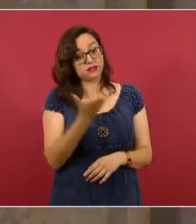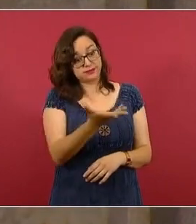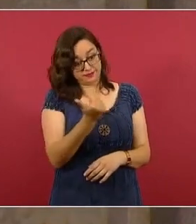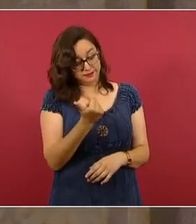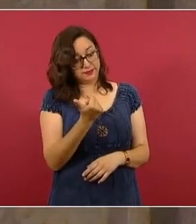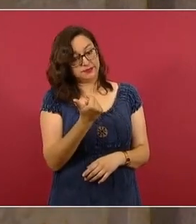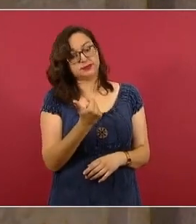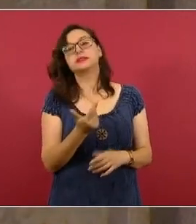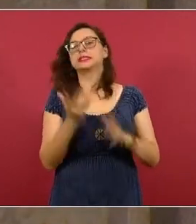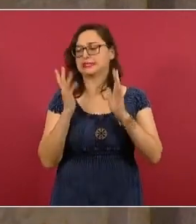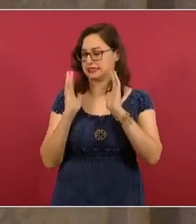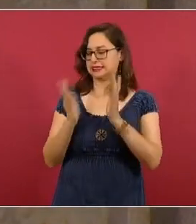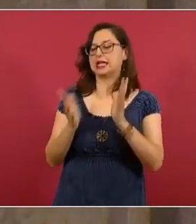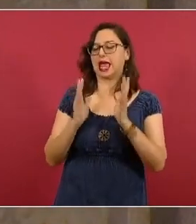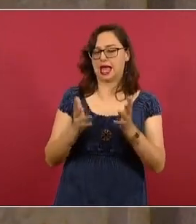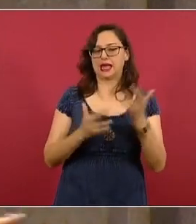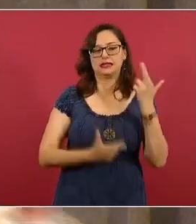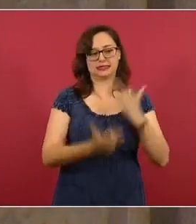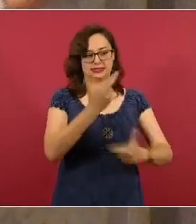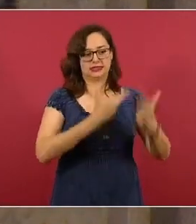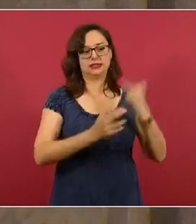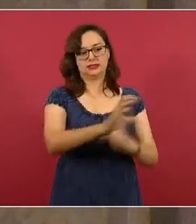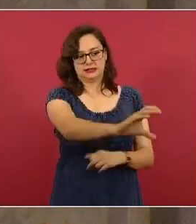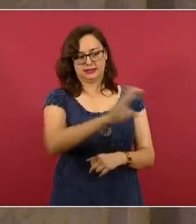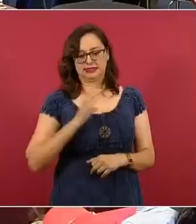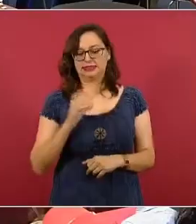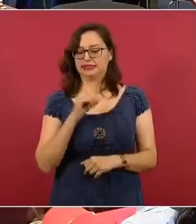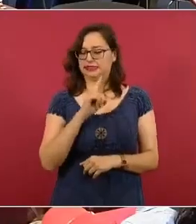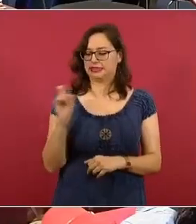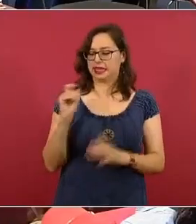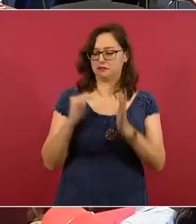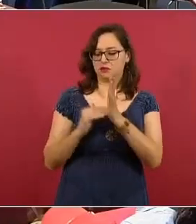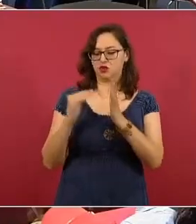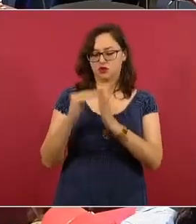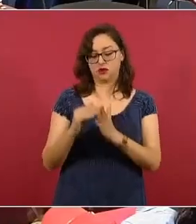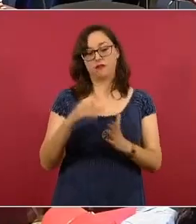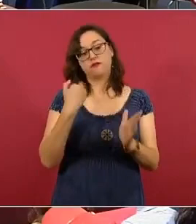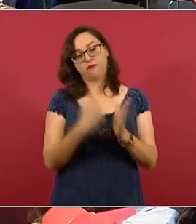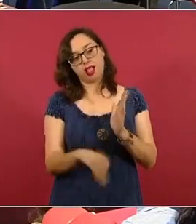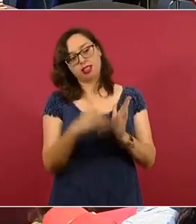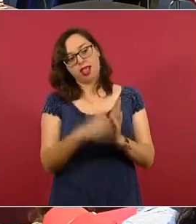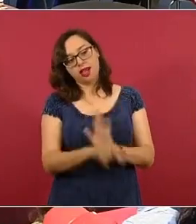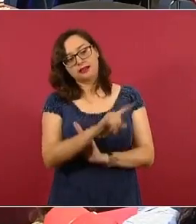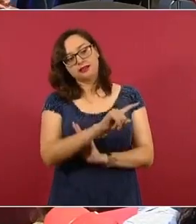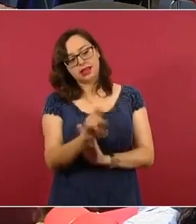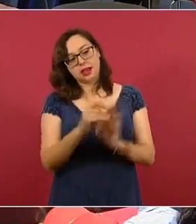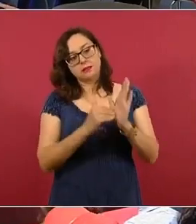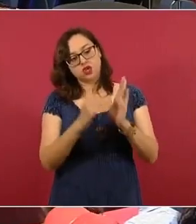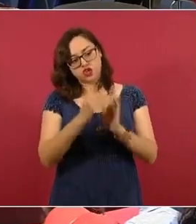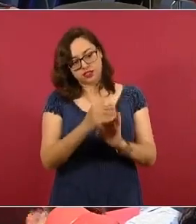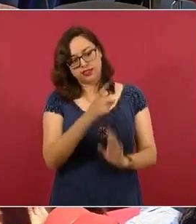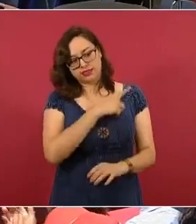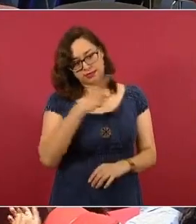devolvió 100 millones de dólares y va a tener que devolver los otros 100 millones de dólares.